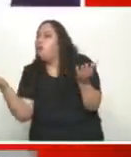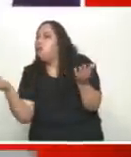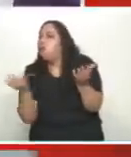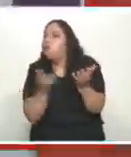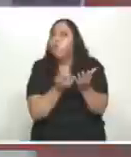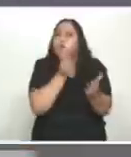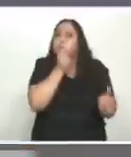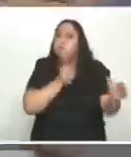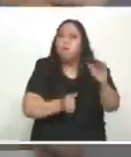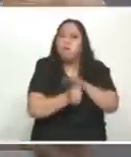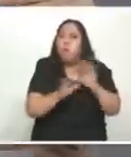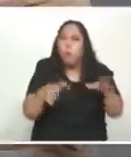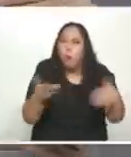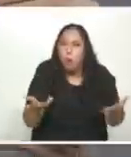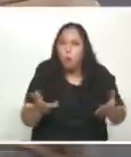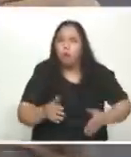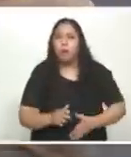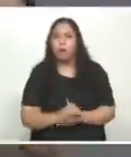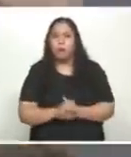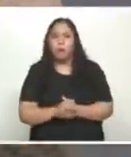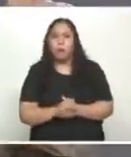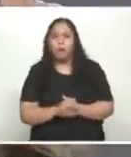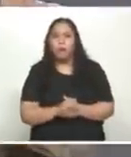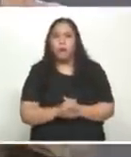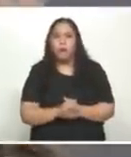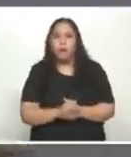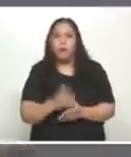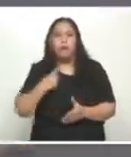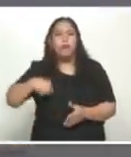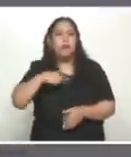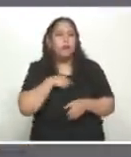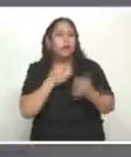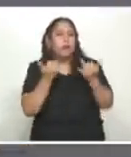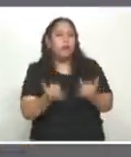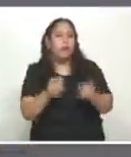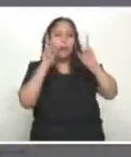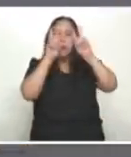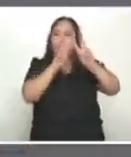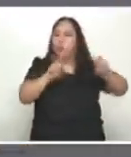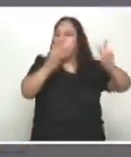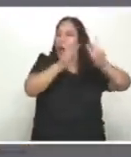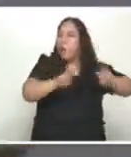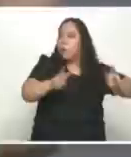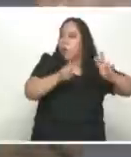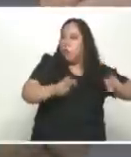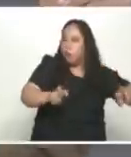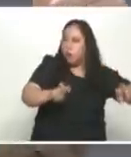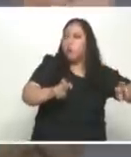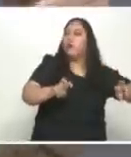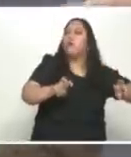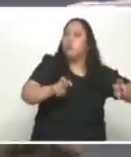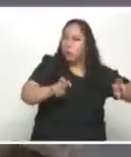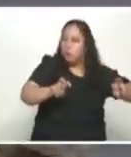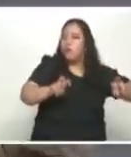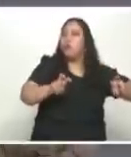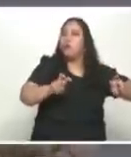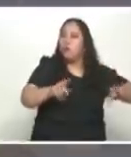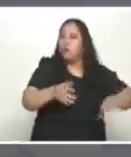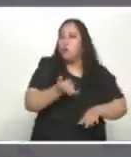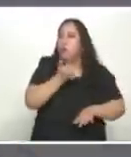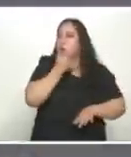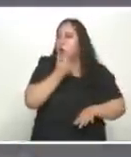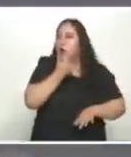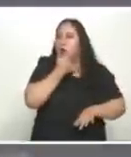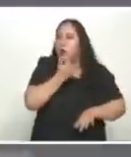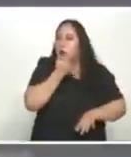Todo hecho histórico tiene causas. Y hay que analizarlas, porque muchas veces usted ve el hecho y no ve las causas. Por eso su pregunta es